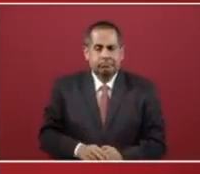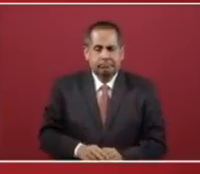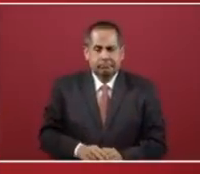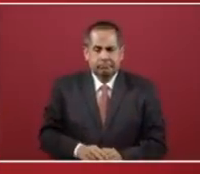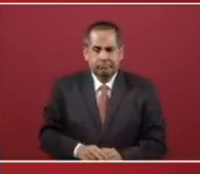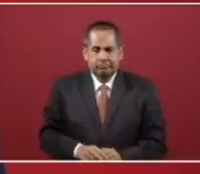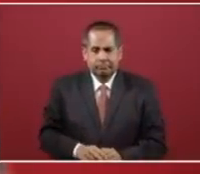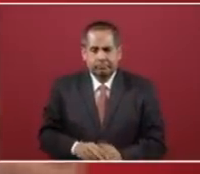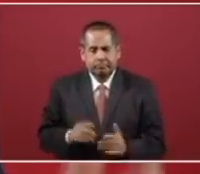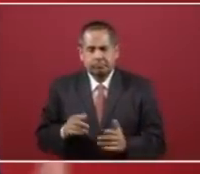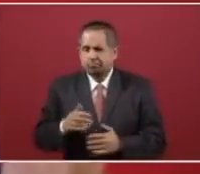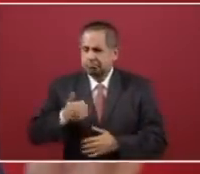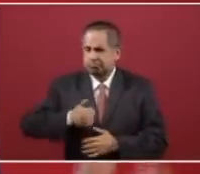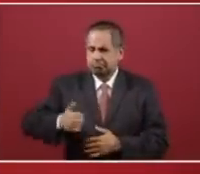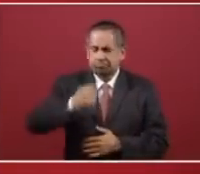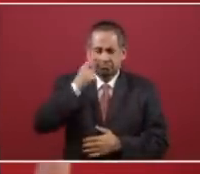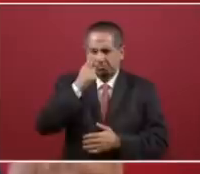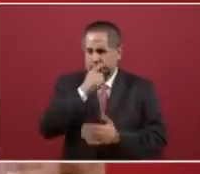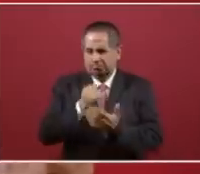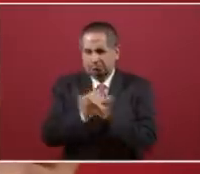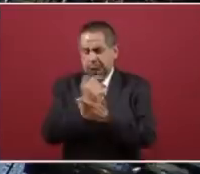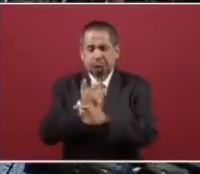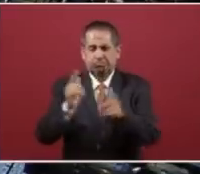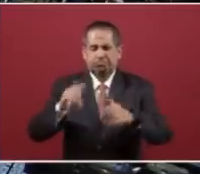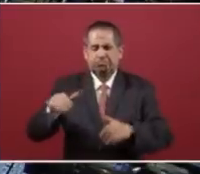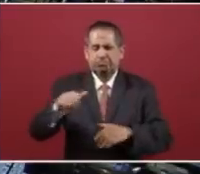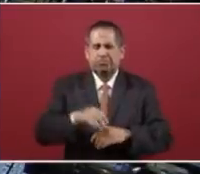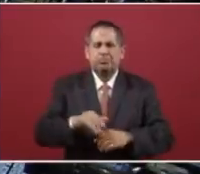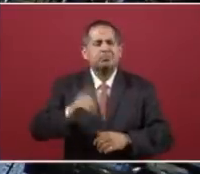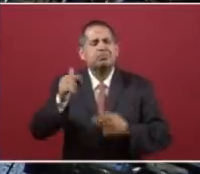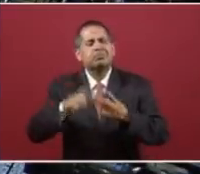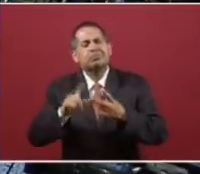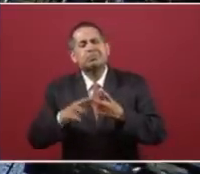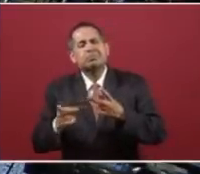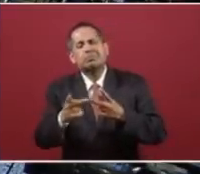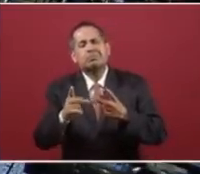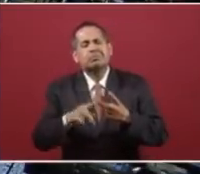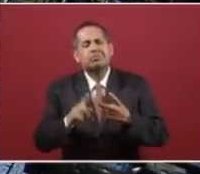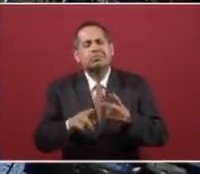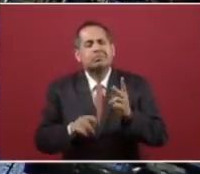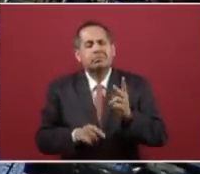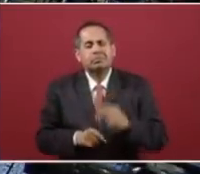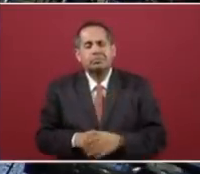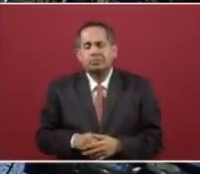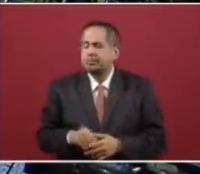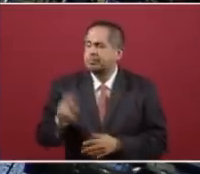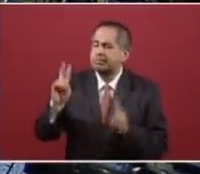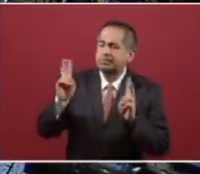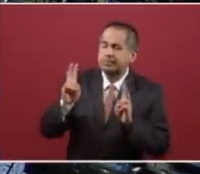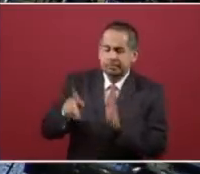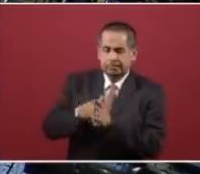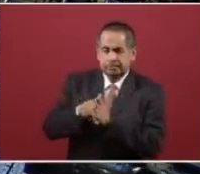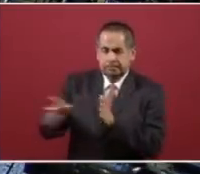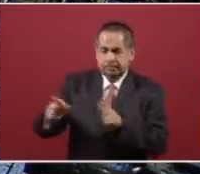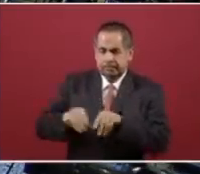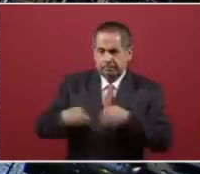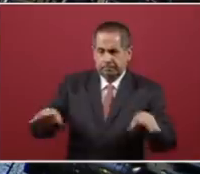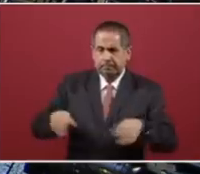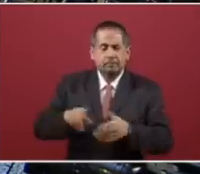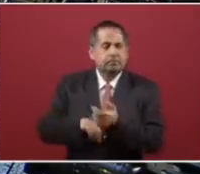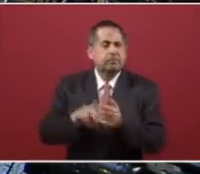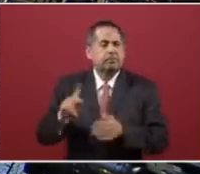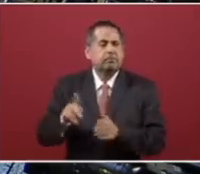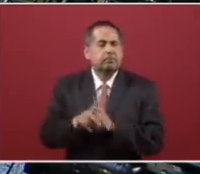que cada quien decide libremente preguntaste sobre sobre el tema de la primera plana que hoy difunde el